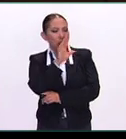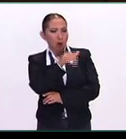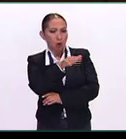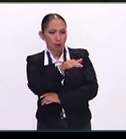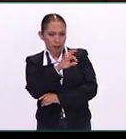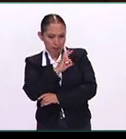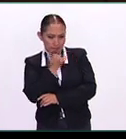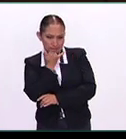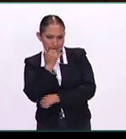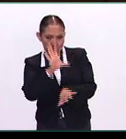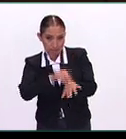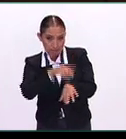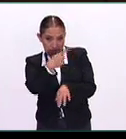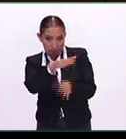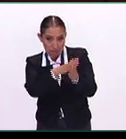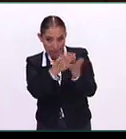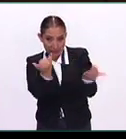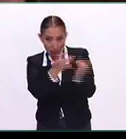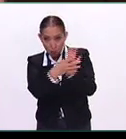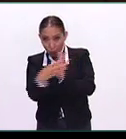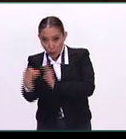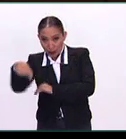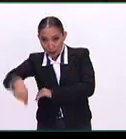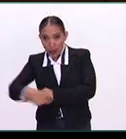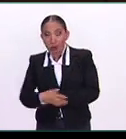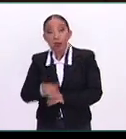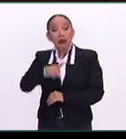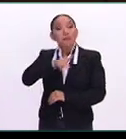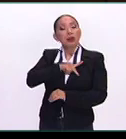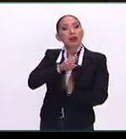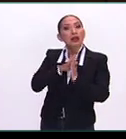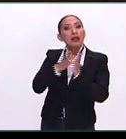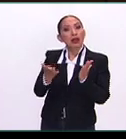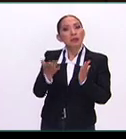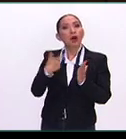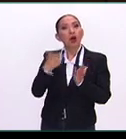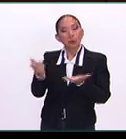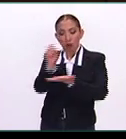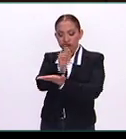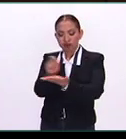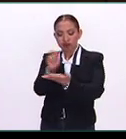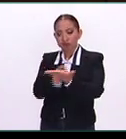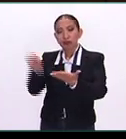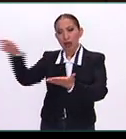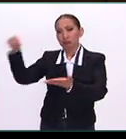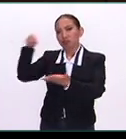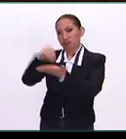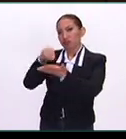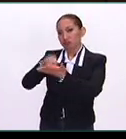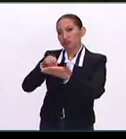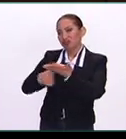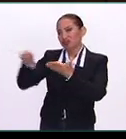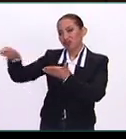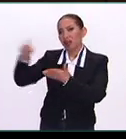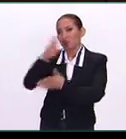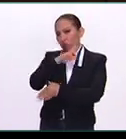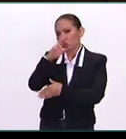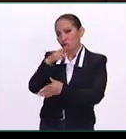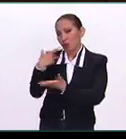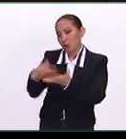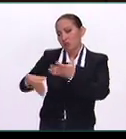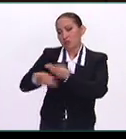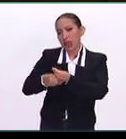dicen, queremos republicar su libro. Mi libro salió con un apéndice que pusieron los